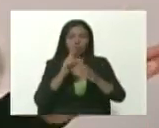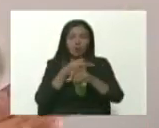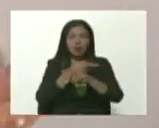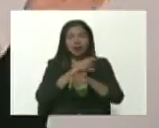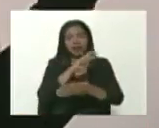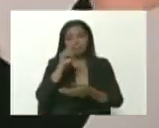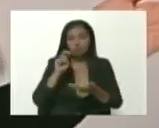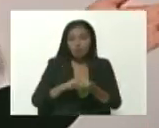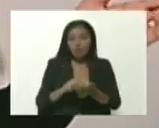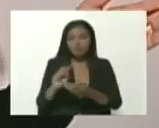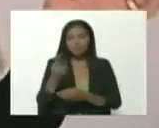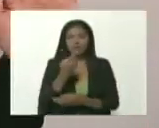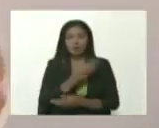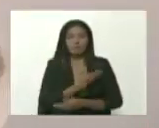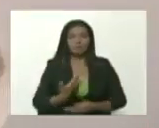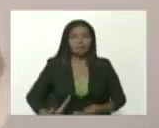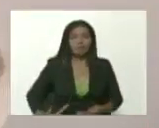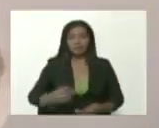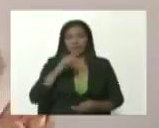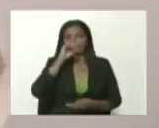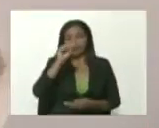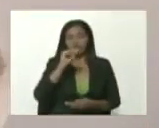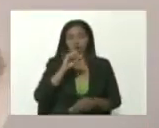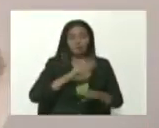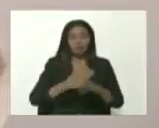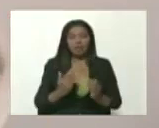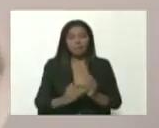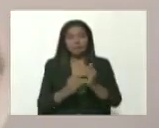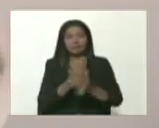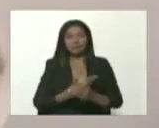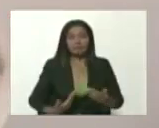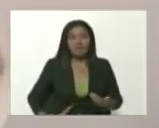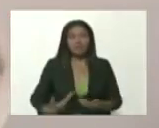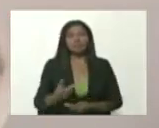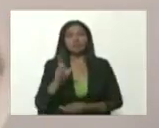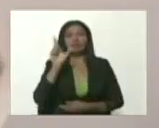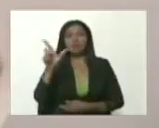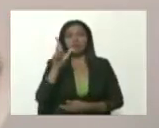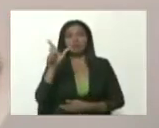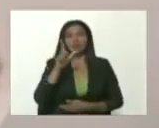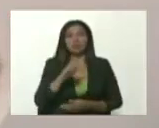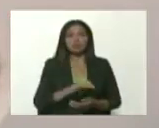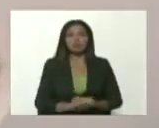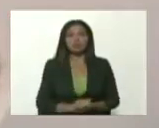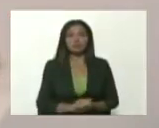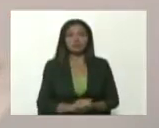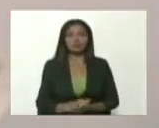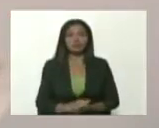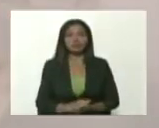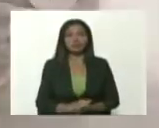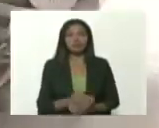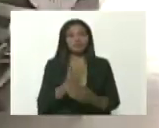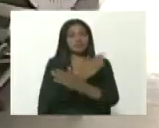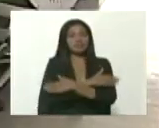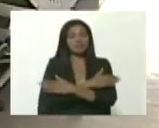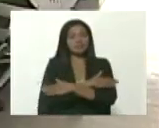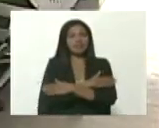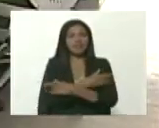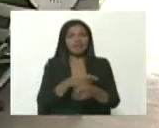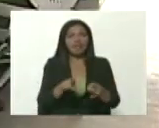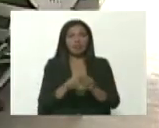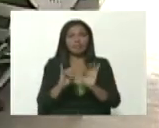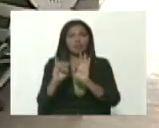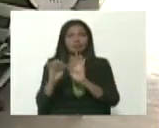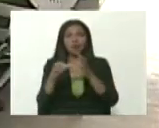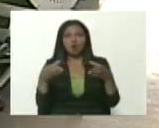bueno, y principalmente al presidente Nicolás Maduro, que es el presidente del Partido Socialista Unido de Venezuela. Felicitaciones y a